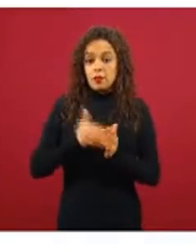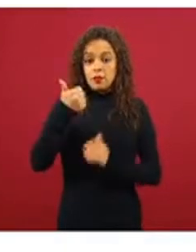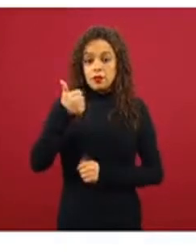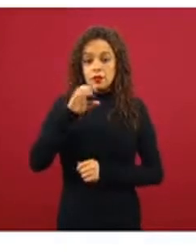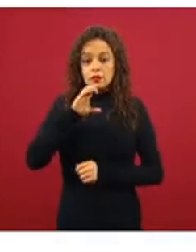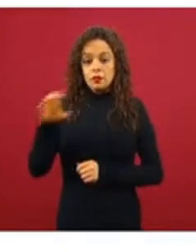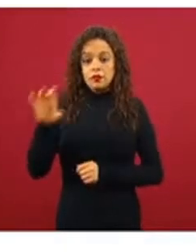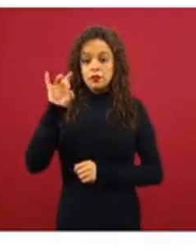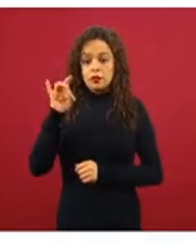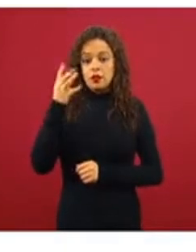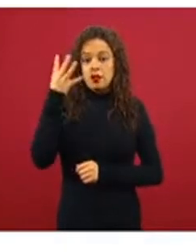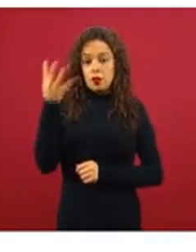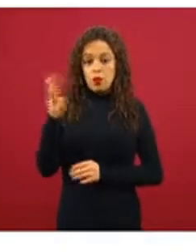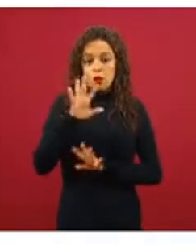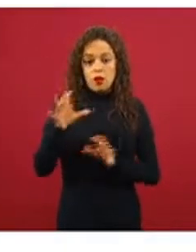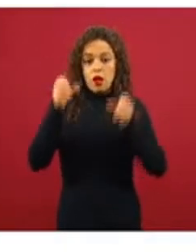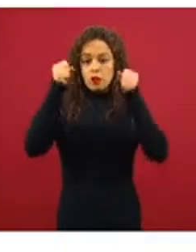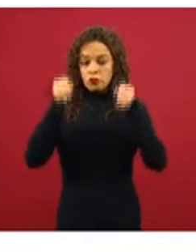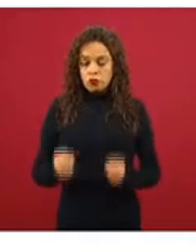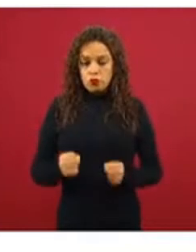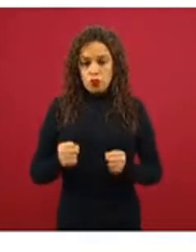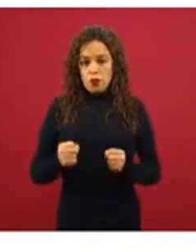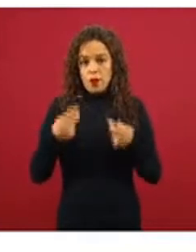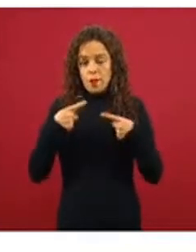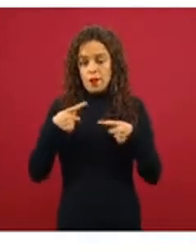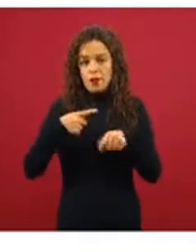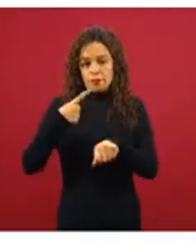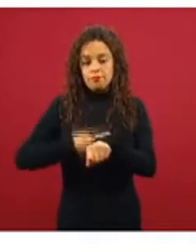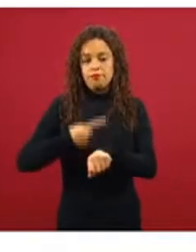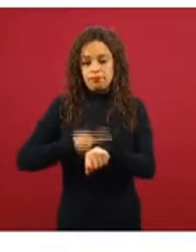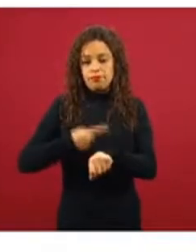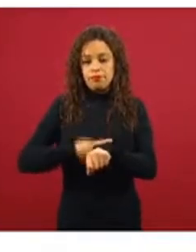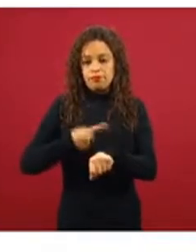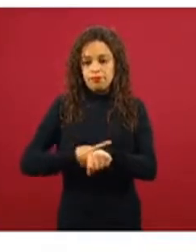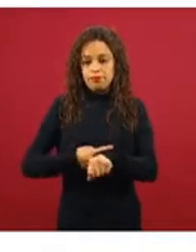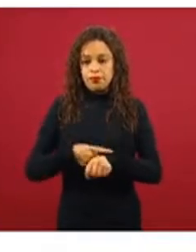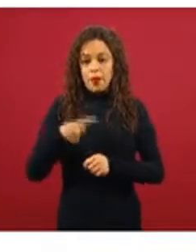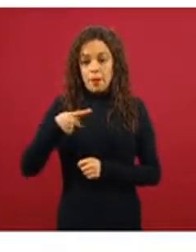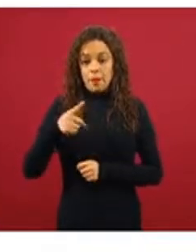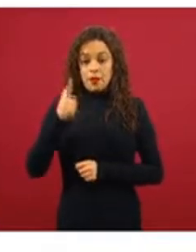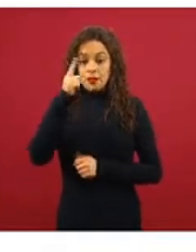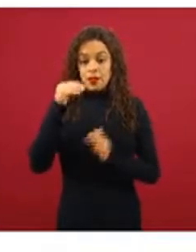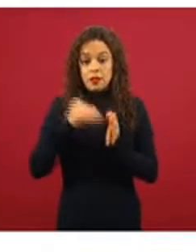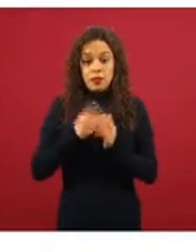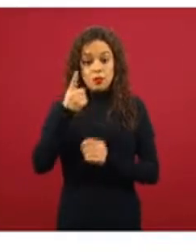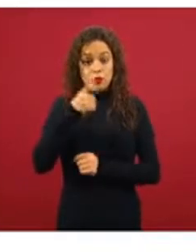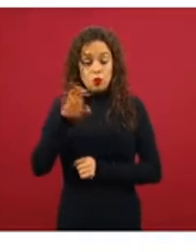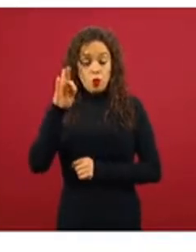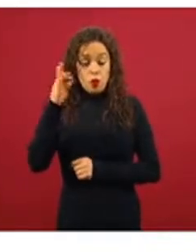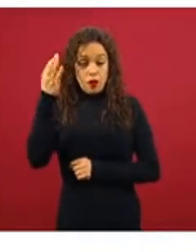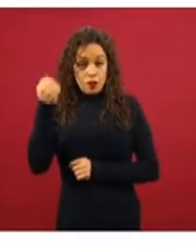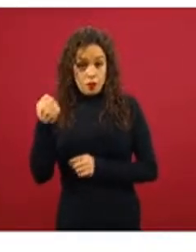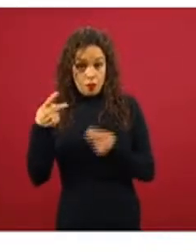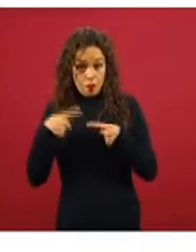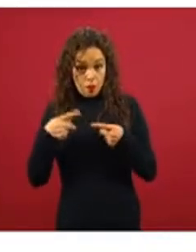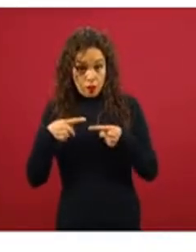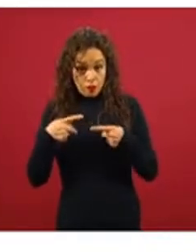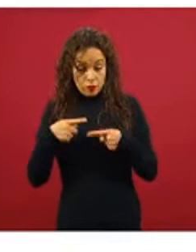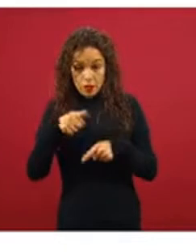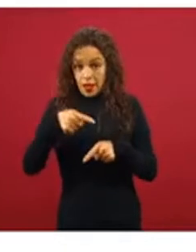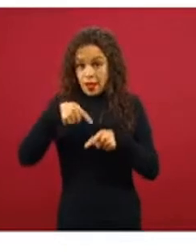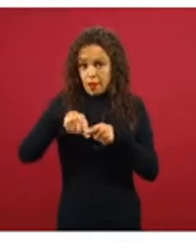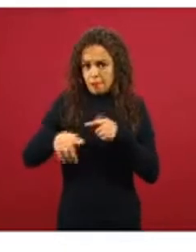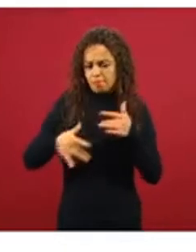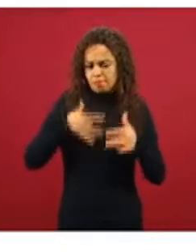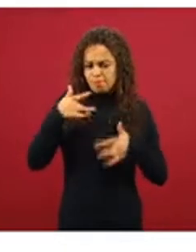27.634 casos confirmados al día de hoy. Sin embargo, son 7.149 los que iniciaron con